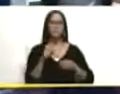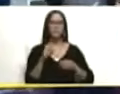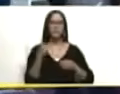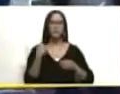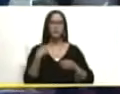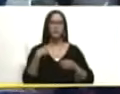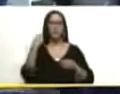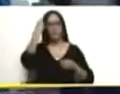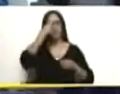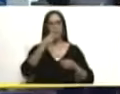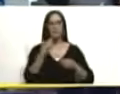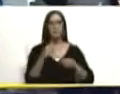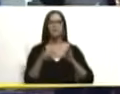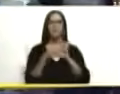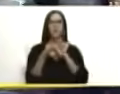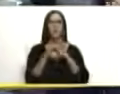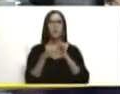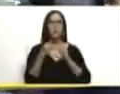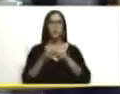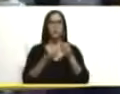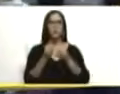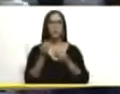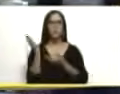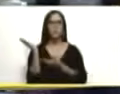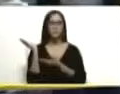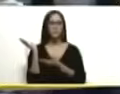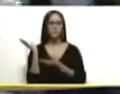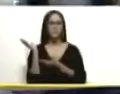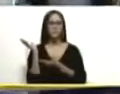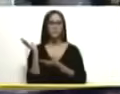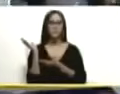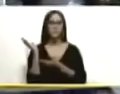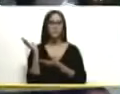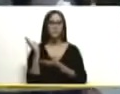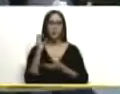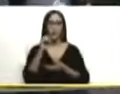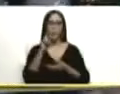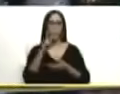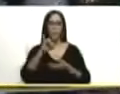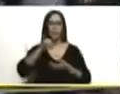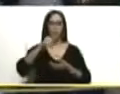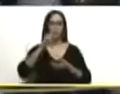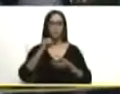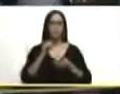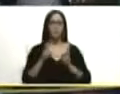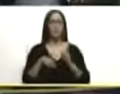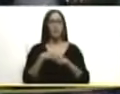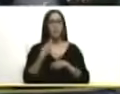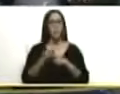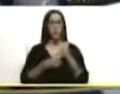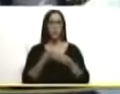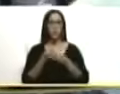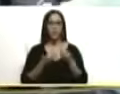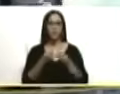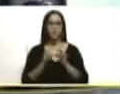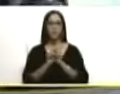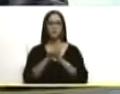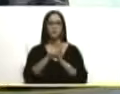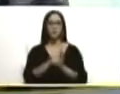Unidad, aquel. Eso lo hizo el Ovejo. ¿Eh? Luego el Ovejo también hizo este